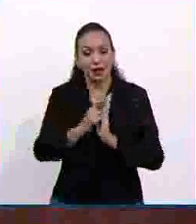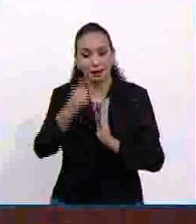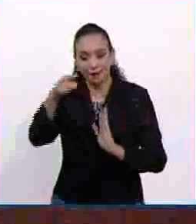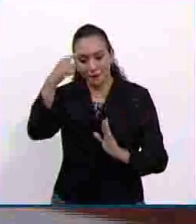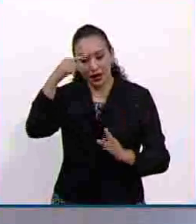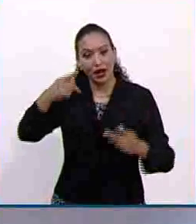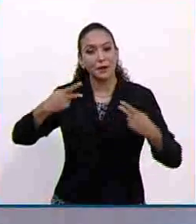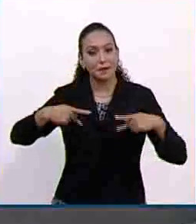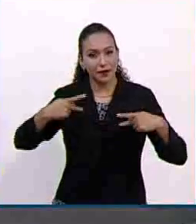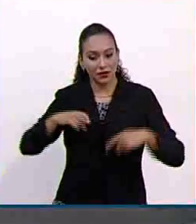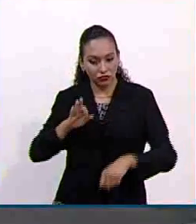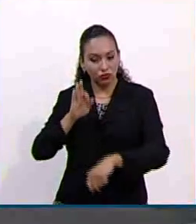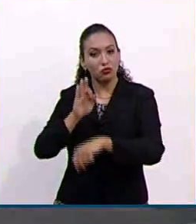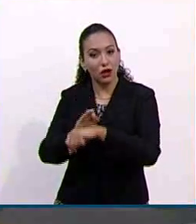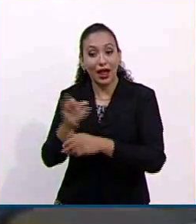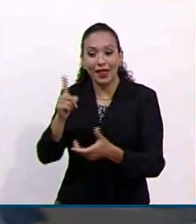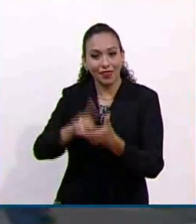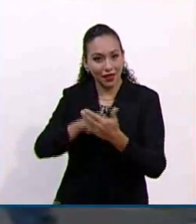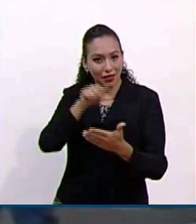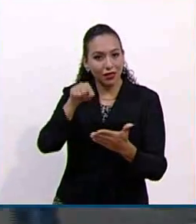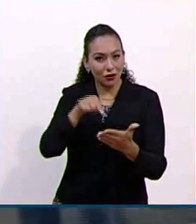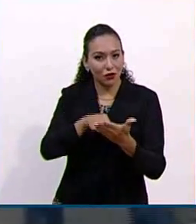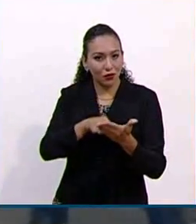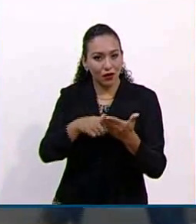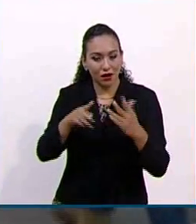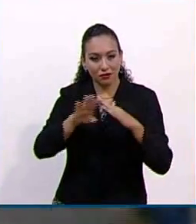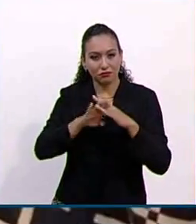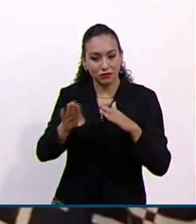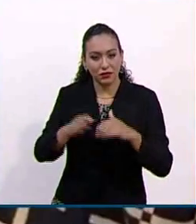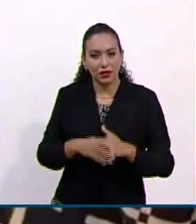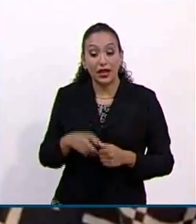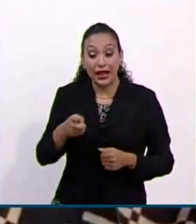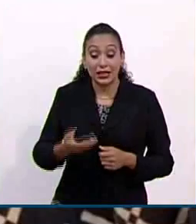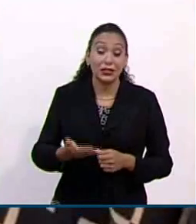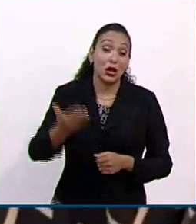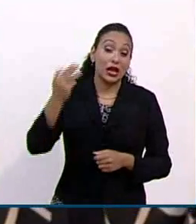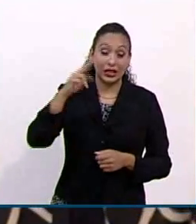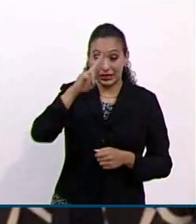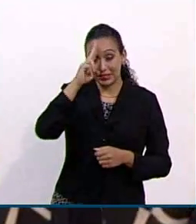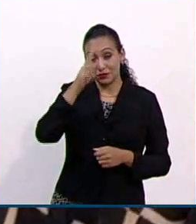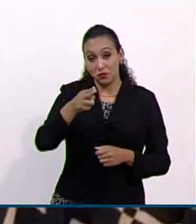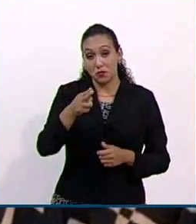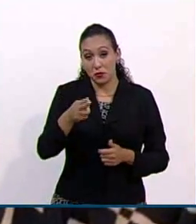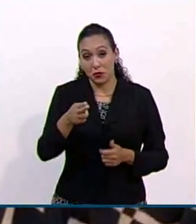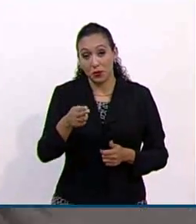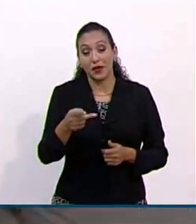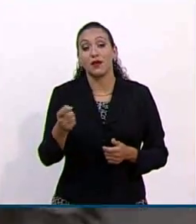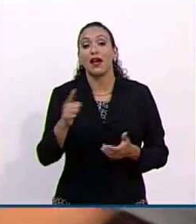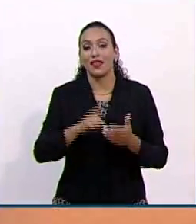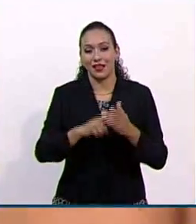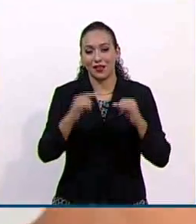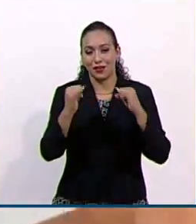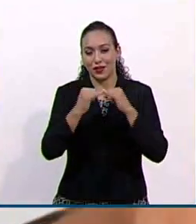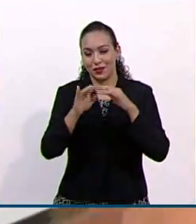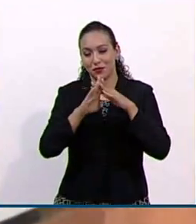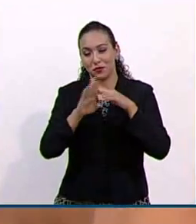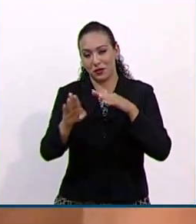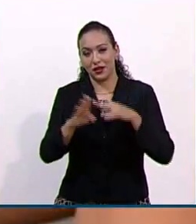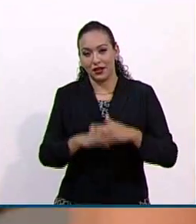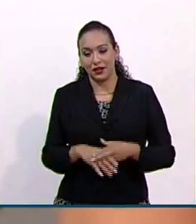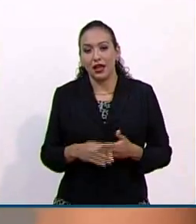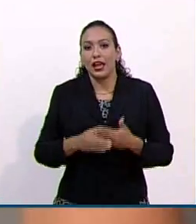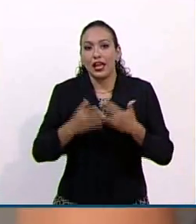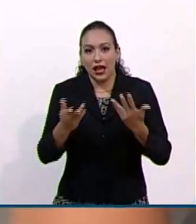las personas ahí detenidas, lo cual estaba prohibido por un acuerdo del Instituto Nacional de Migración para el funcionamiento